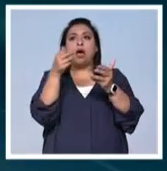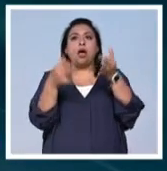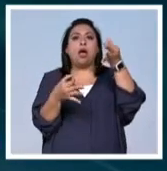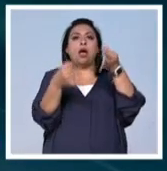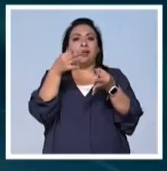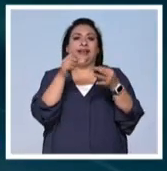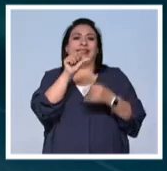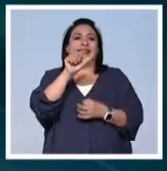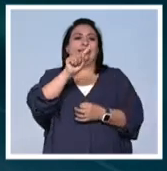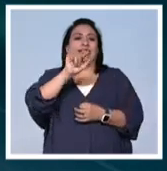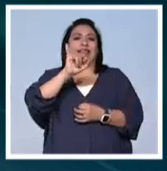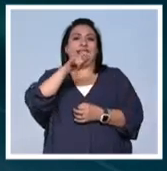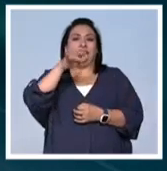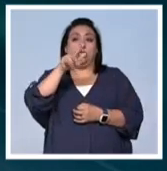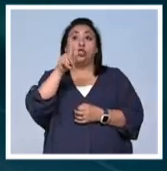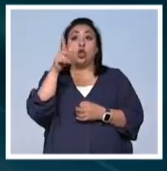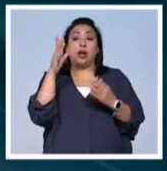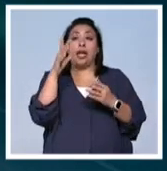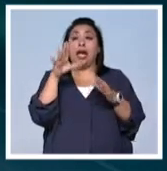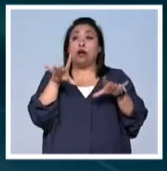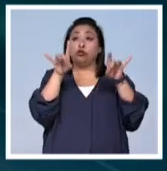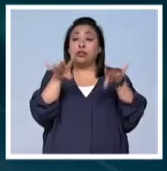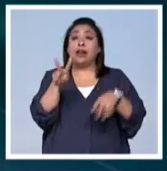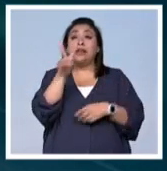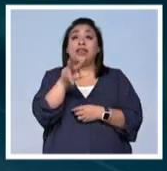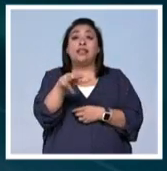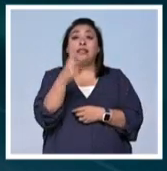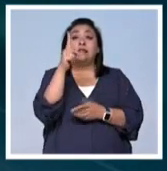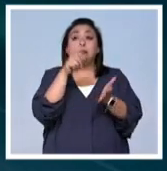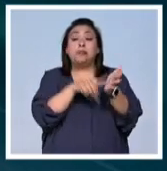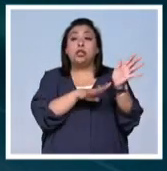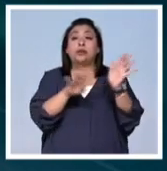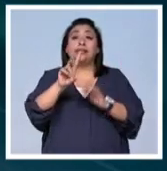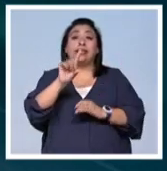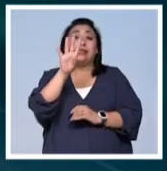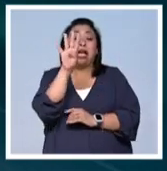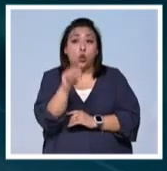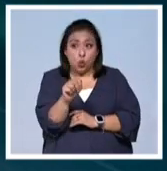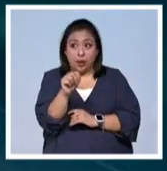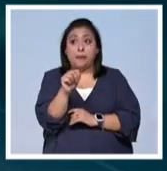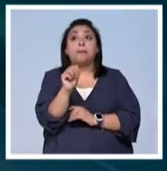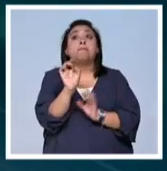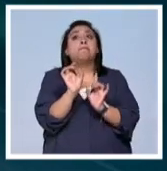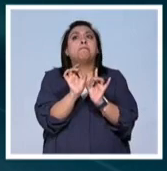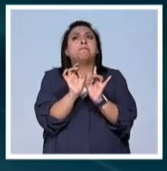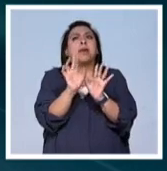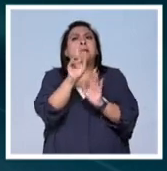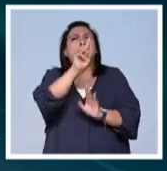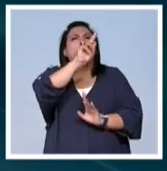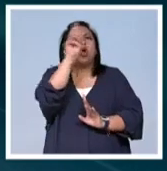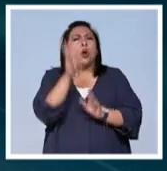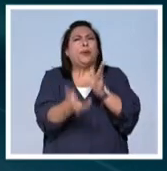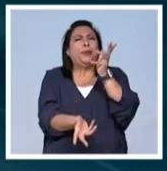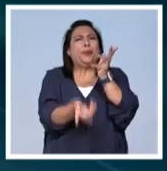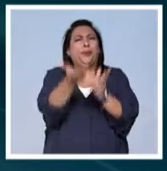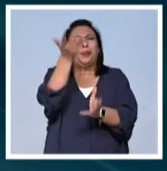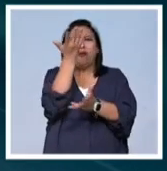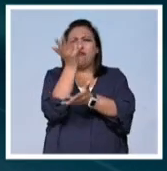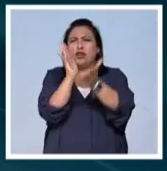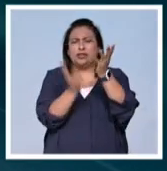de la santa inquisición en Australia el Viernes 13 en 1939 ocurrió uno de los peores incendios